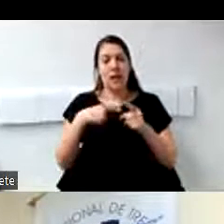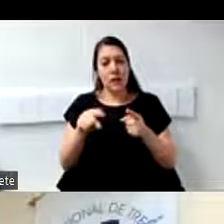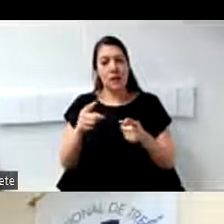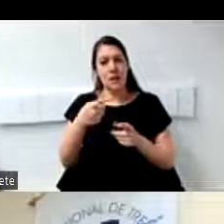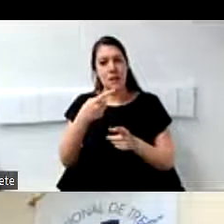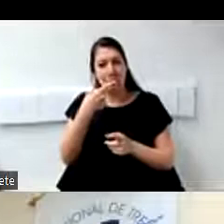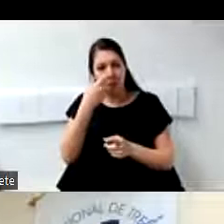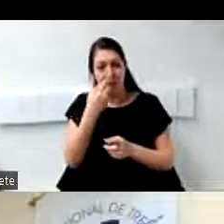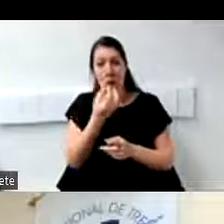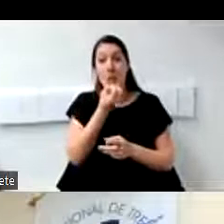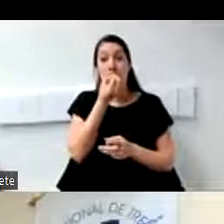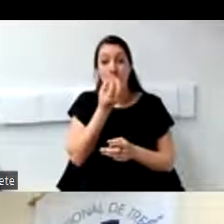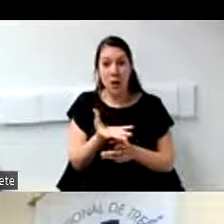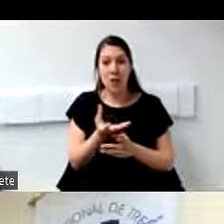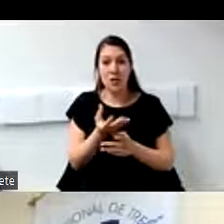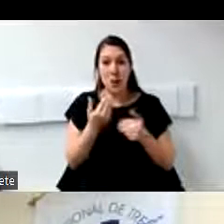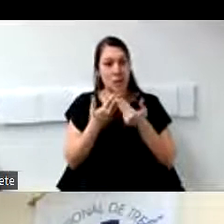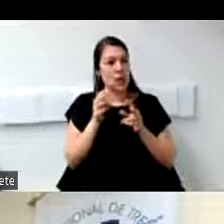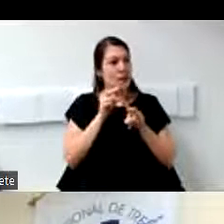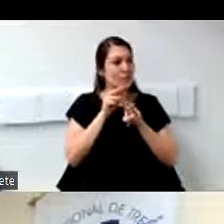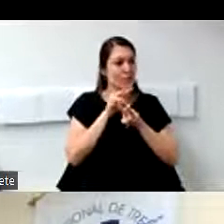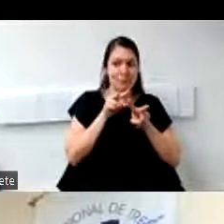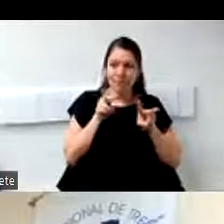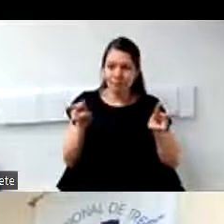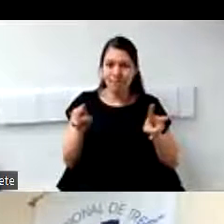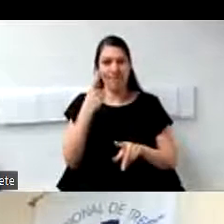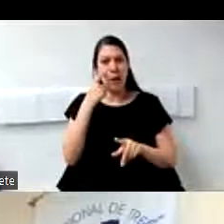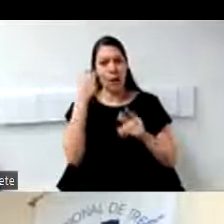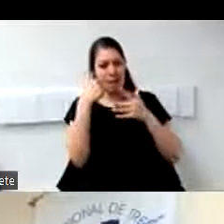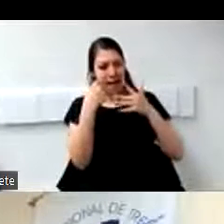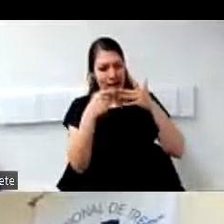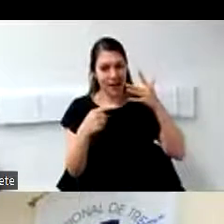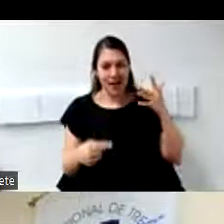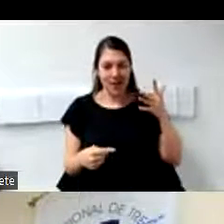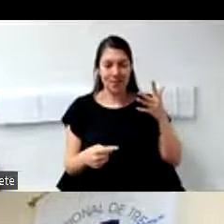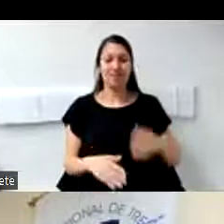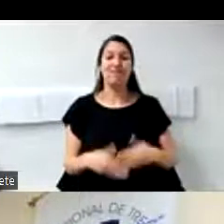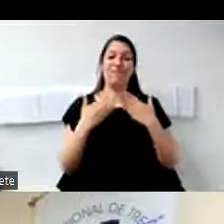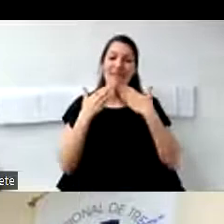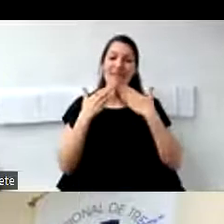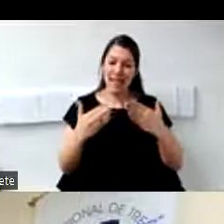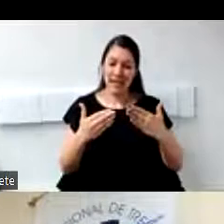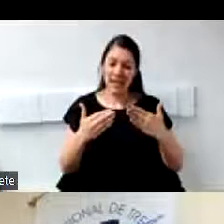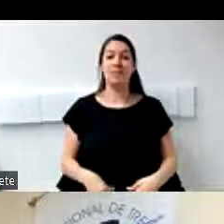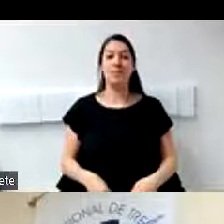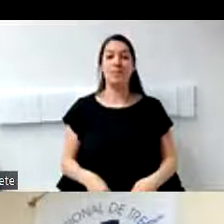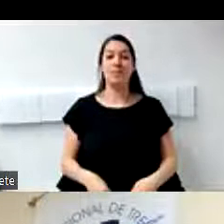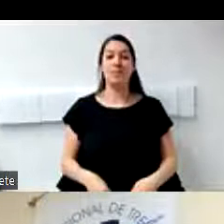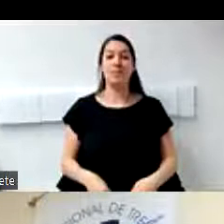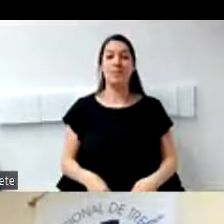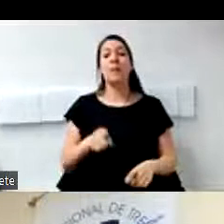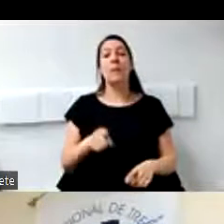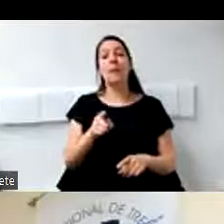bueno poder mirar desde esa perspectiva. Gracias. Gracias, Adriana. Hospital de